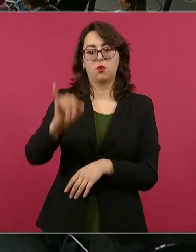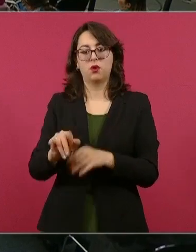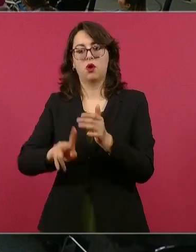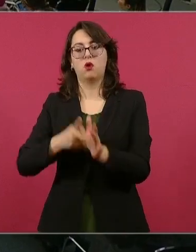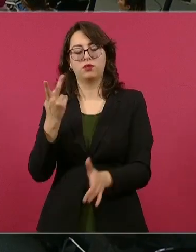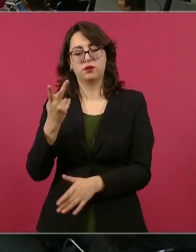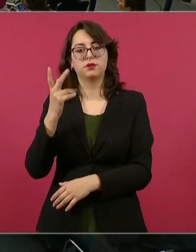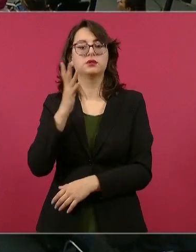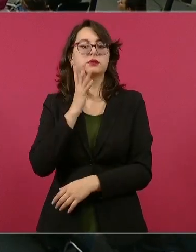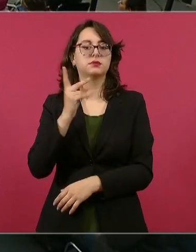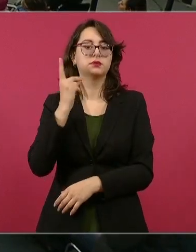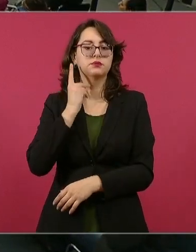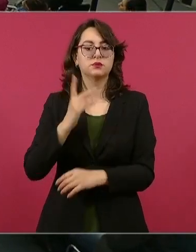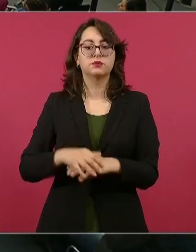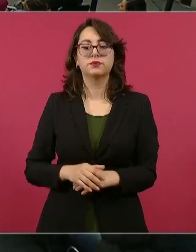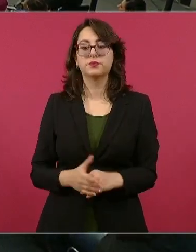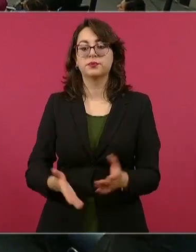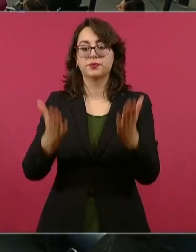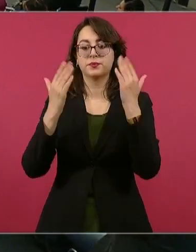es parecido,